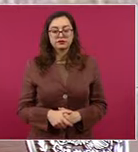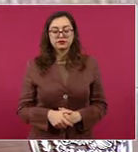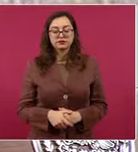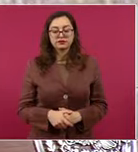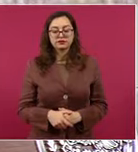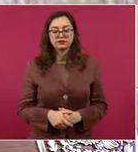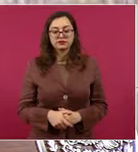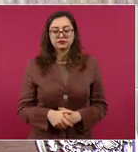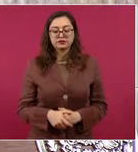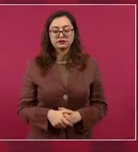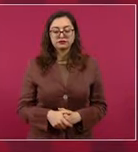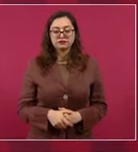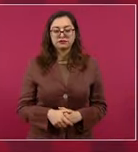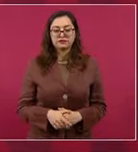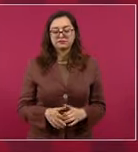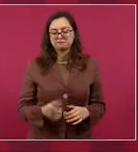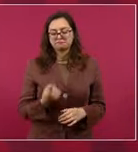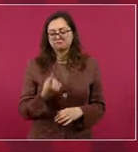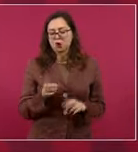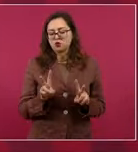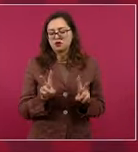referencia al tema,